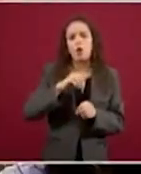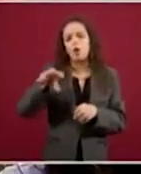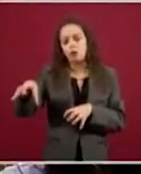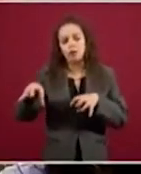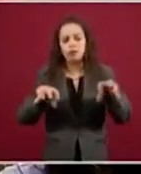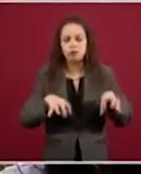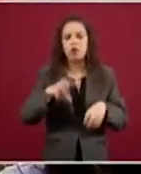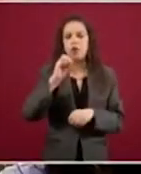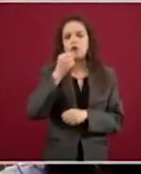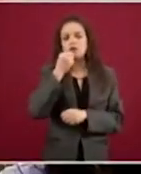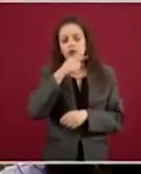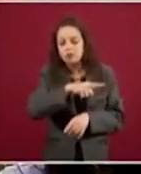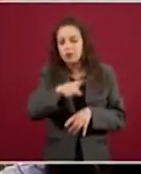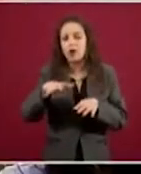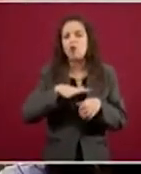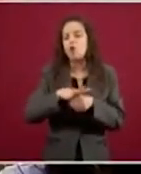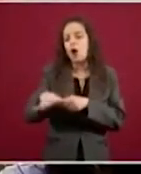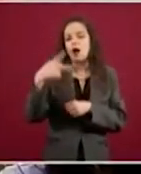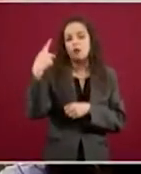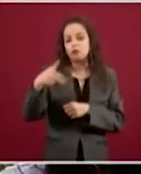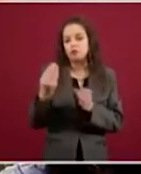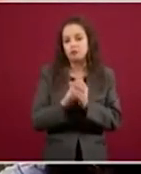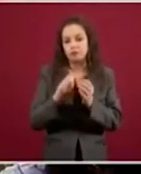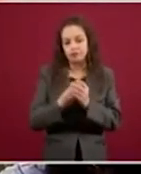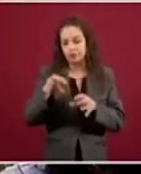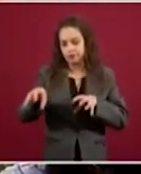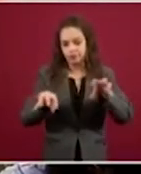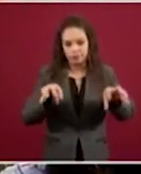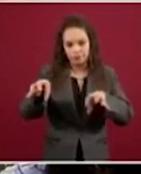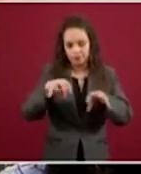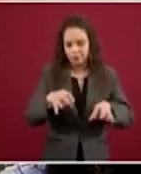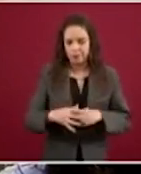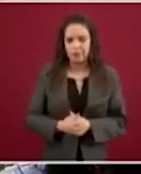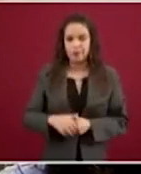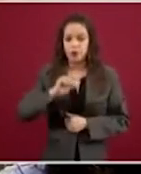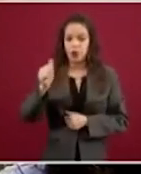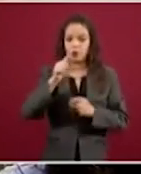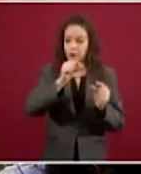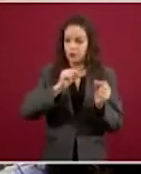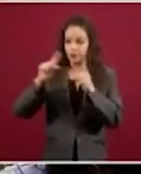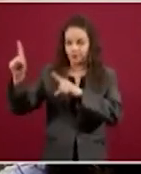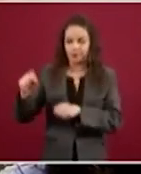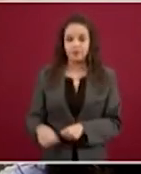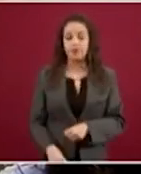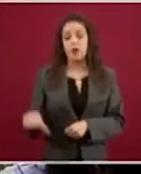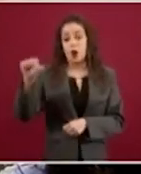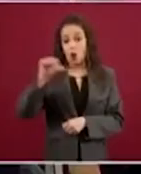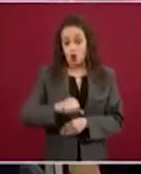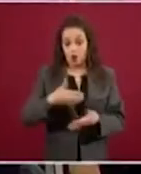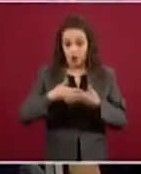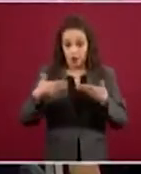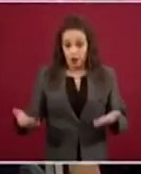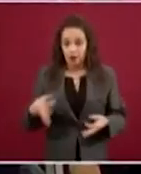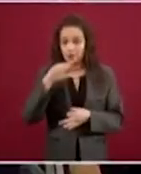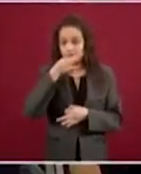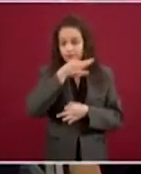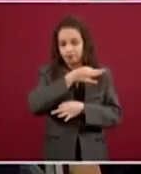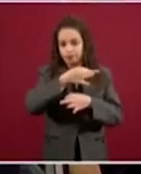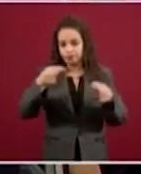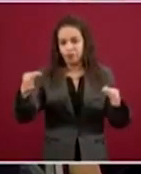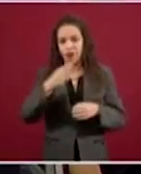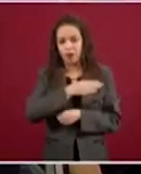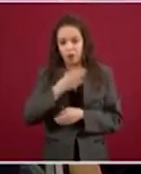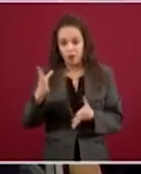la que sigue por favor al día de hoy pues estas son las buenas noticias casos confirmados llevamos